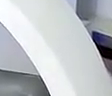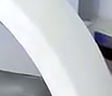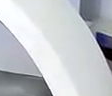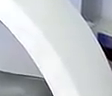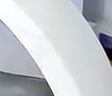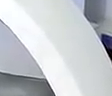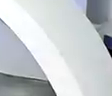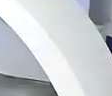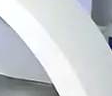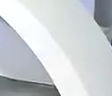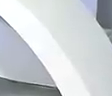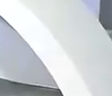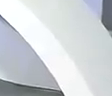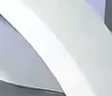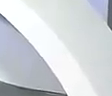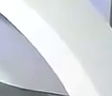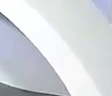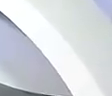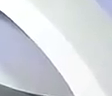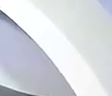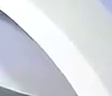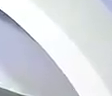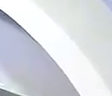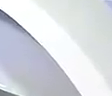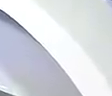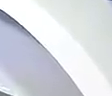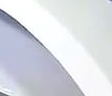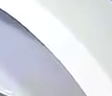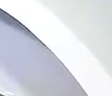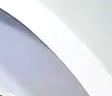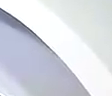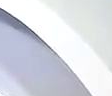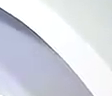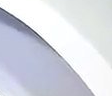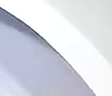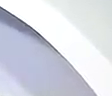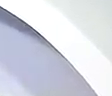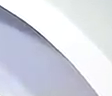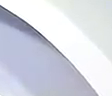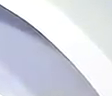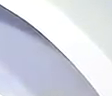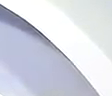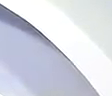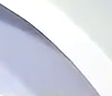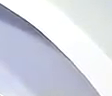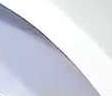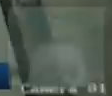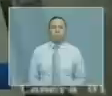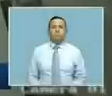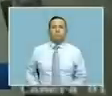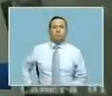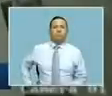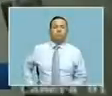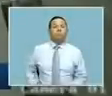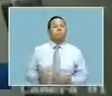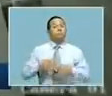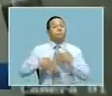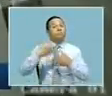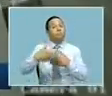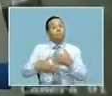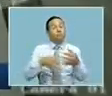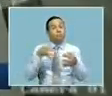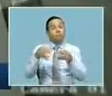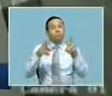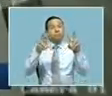noches, bienvenidos y muy atentos porque tenemos información de última hora, Charlie. Así es, pero más adelante también tendremos un